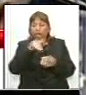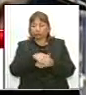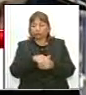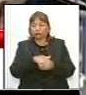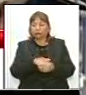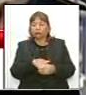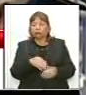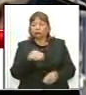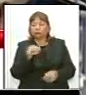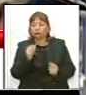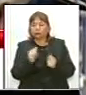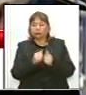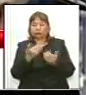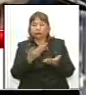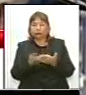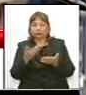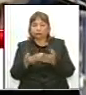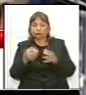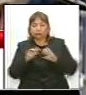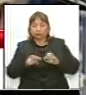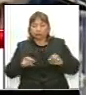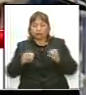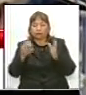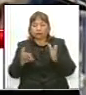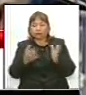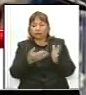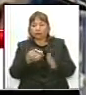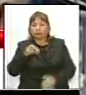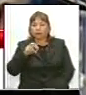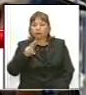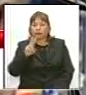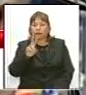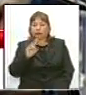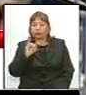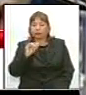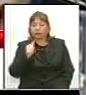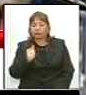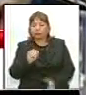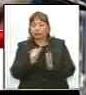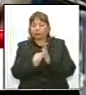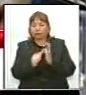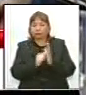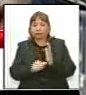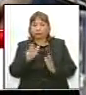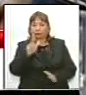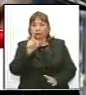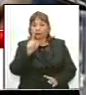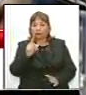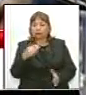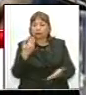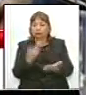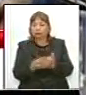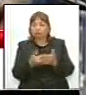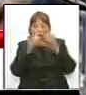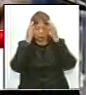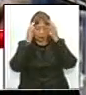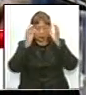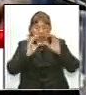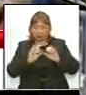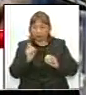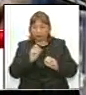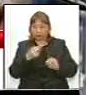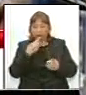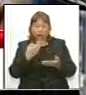votación lo que se ha planteado como cuestión previa, dando cumplimiento al artículo 31, que debemos llegar a acuerdos. No estamos acá